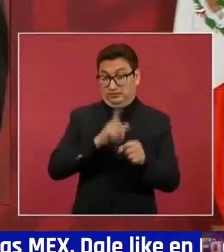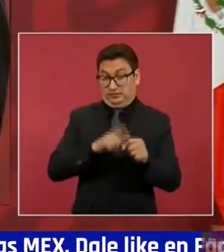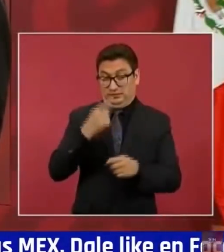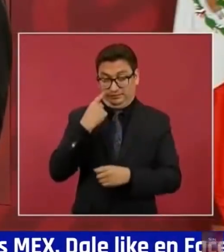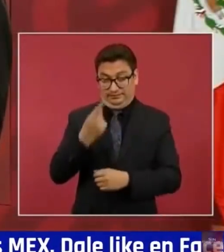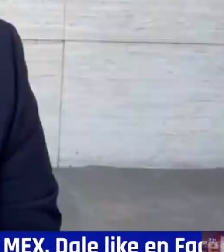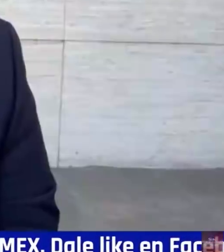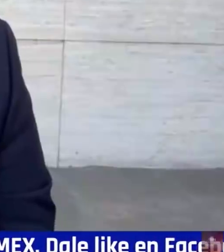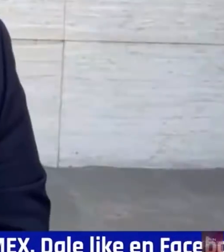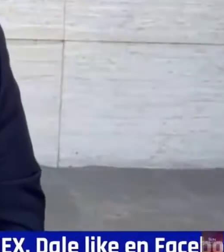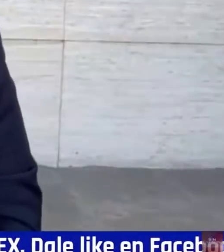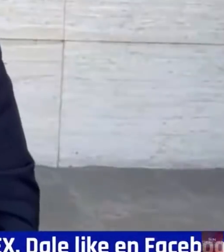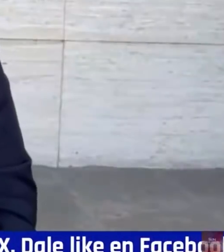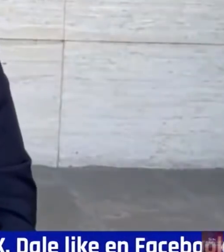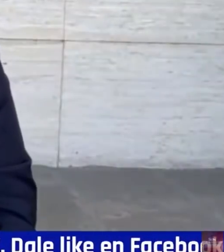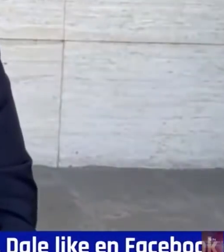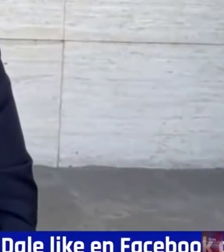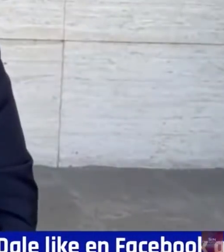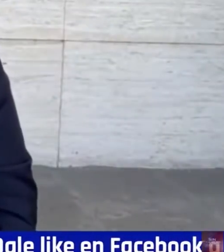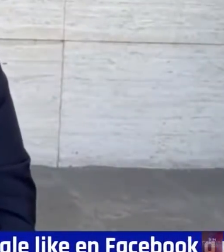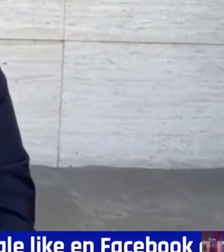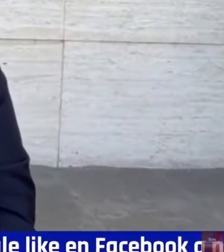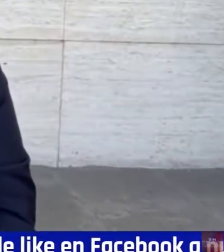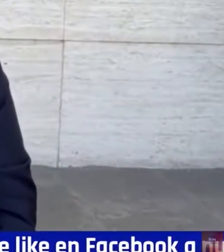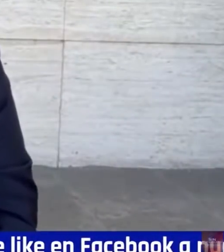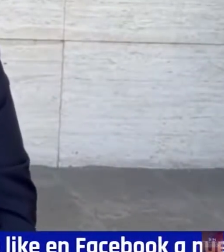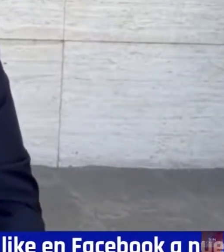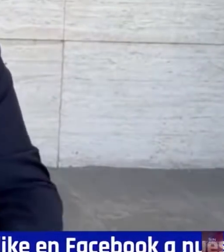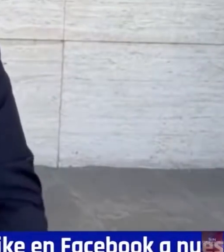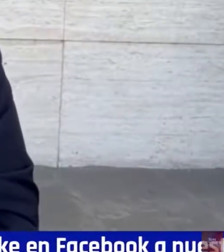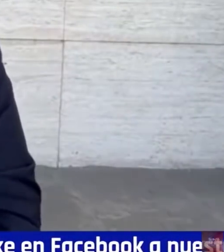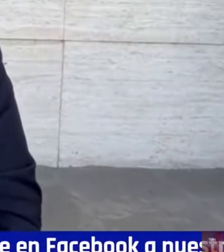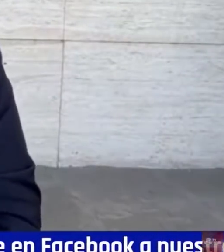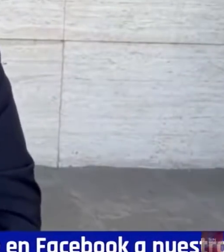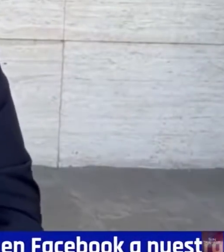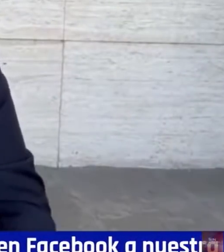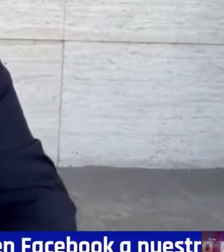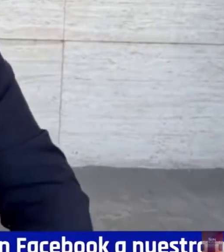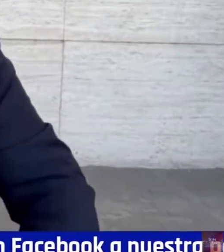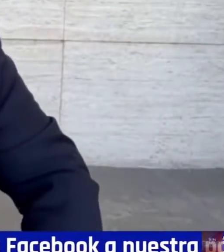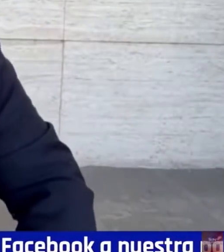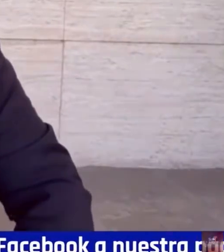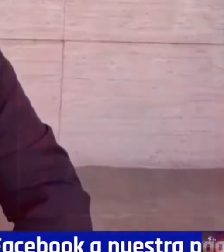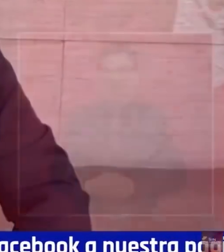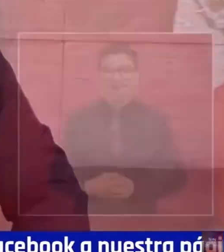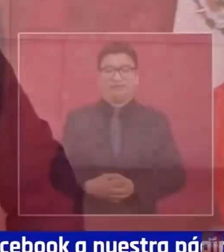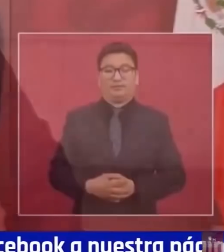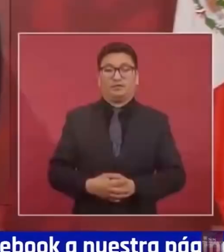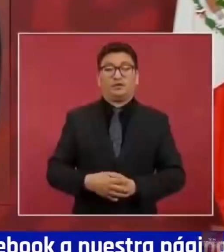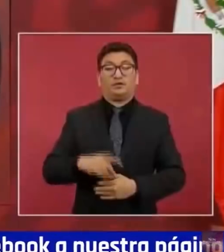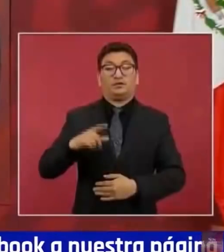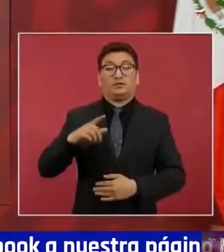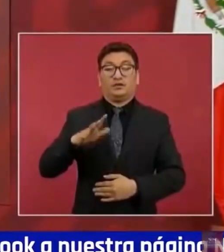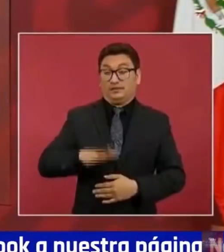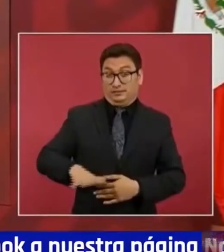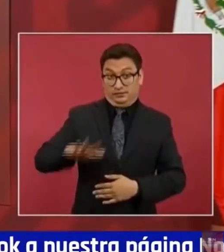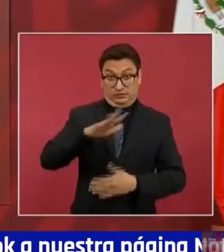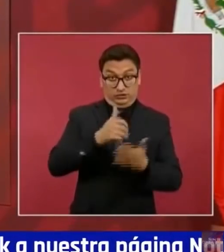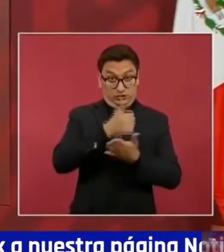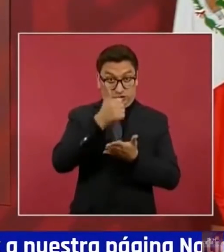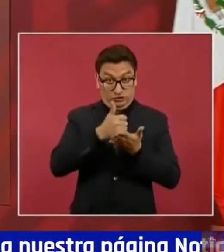el sesgo de lo que publica esta comunicadora Azucena Oresti, que ya